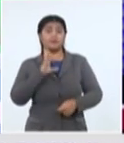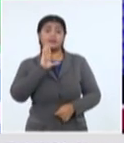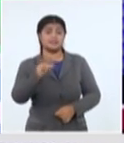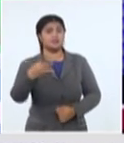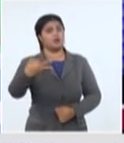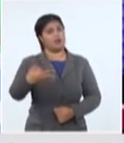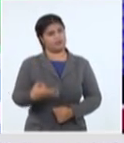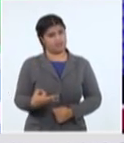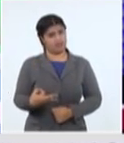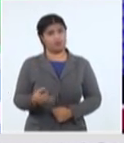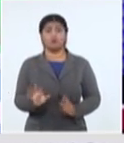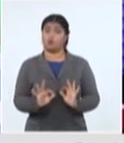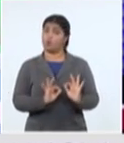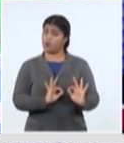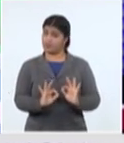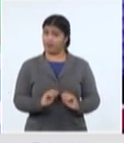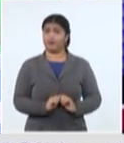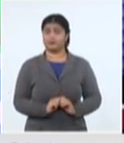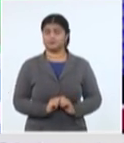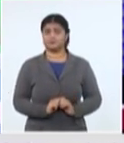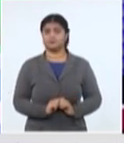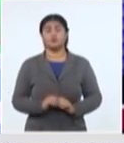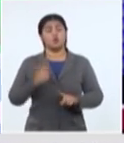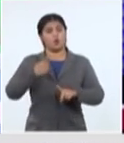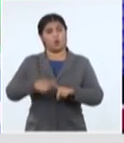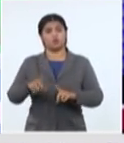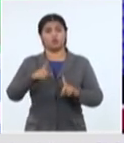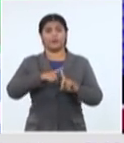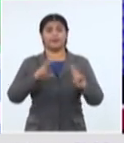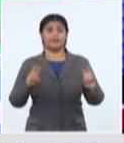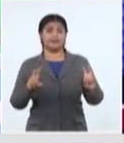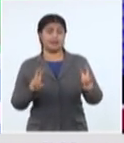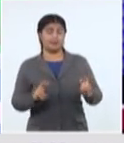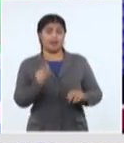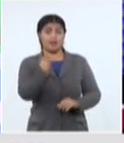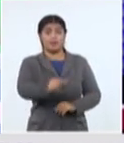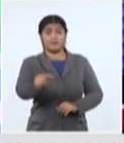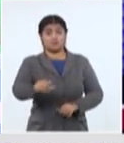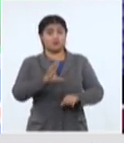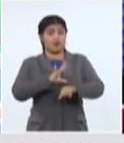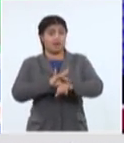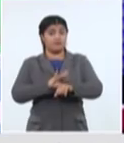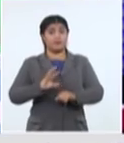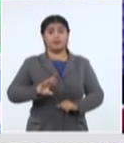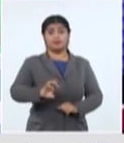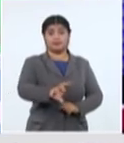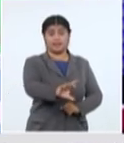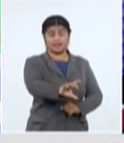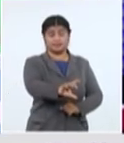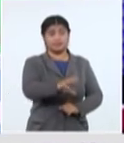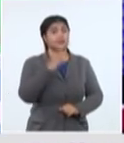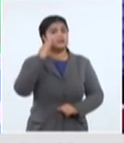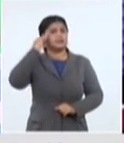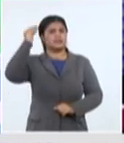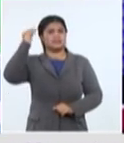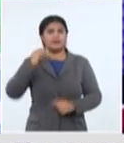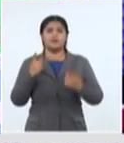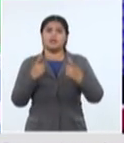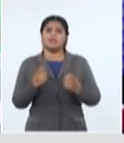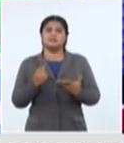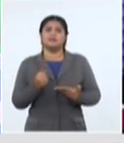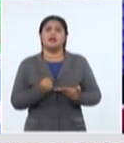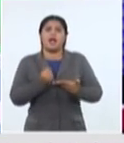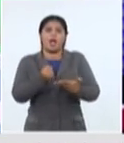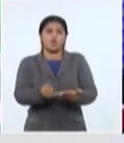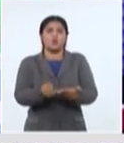el tema de la búsqueda de ayuda médica. O sea, los pacientes tienen que saber, los pacientes tienen que conocer, incluso los pacientes tienen